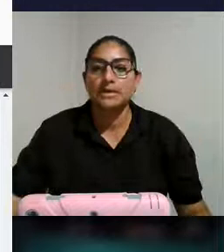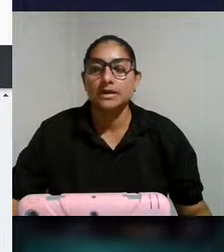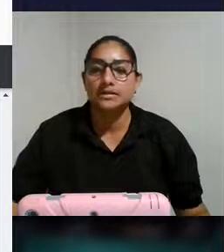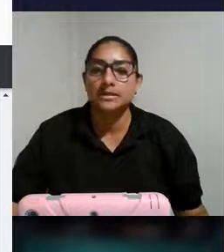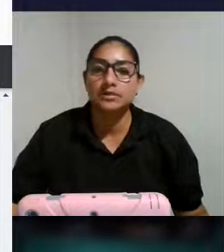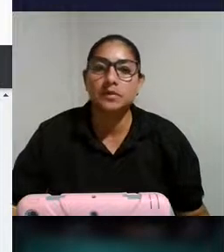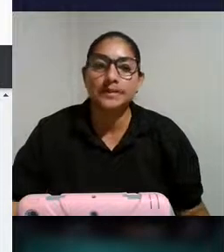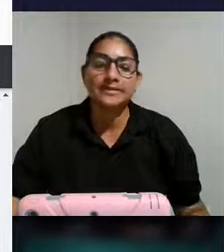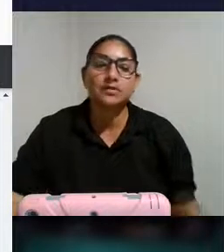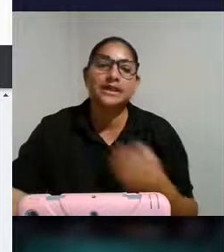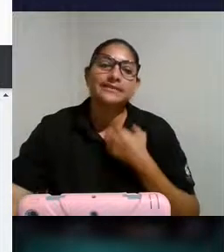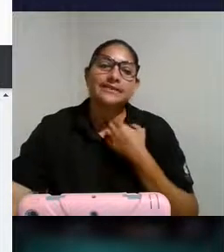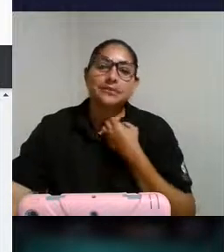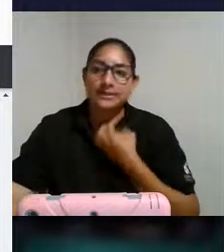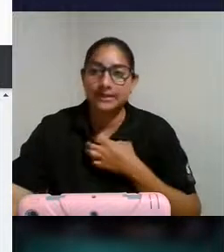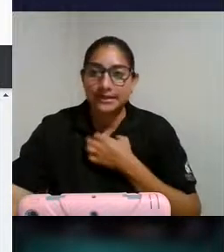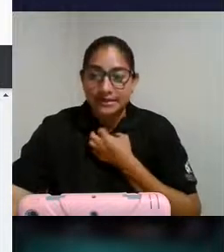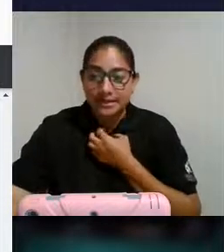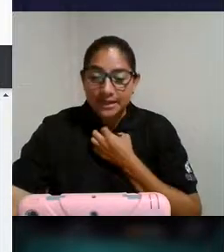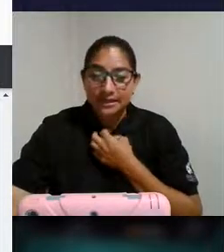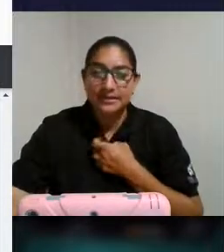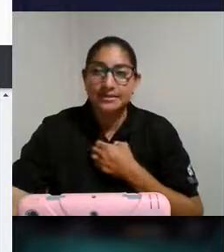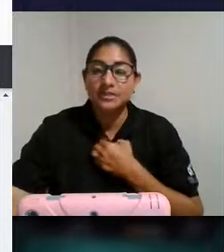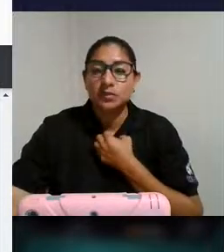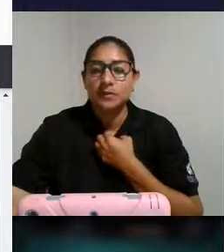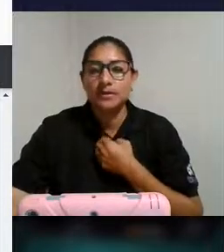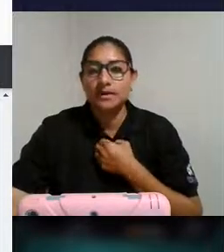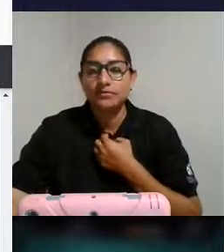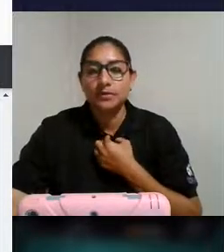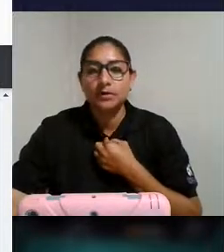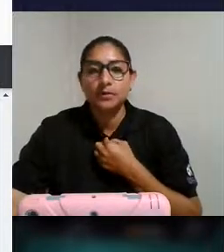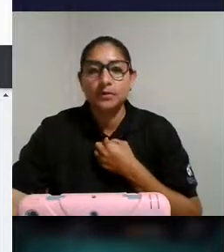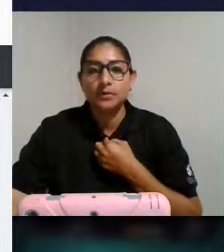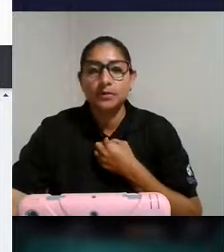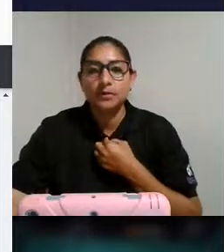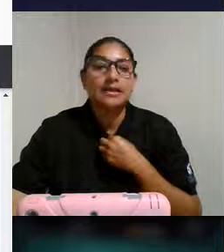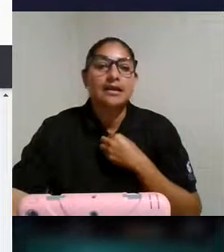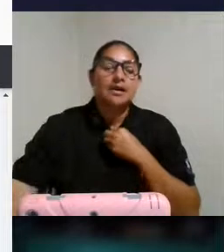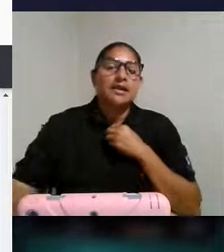Adelante. Disculpe, que soy la intérprete. Ah, sí.